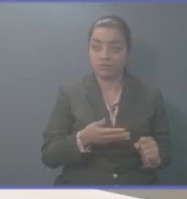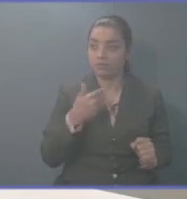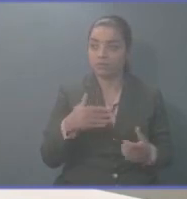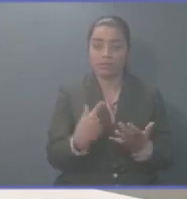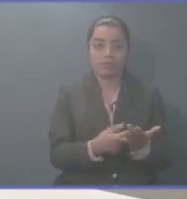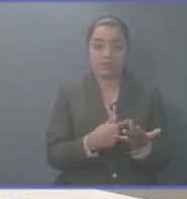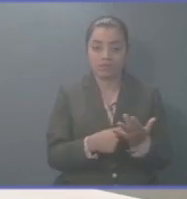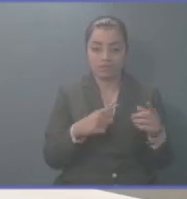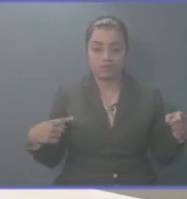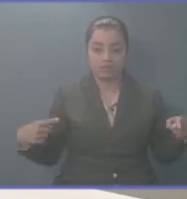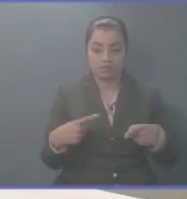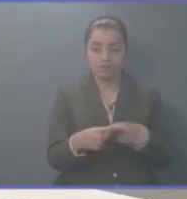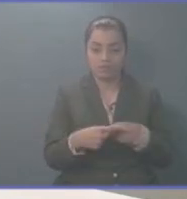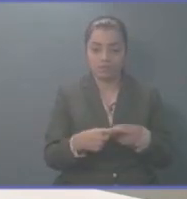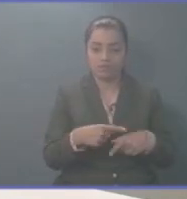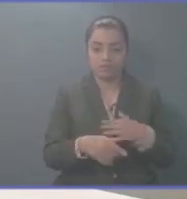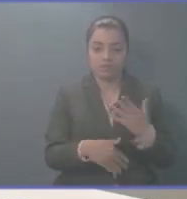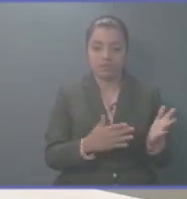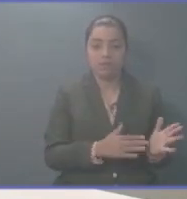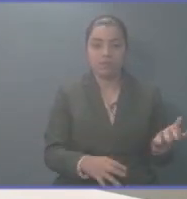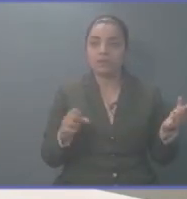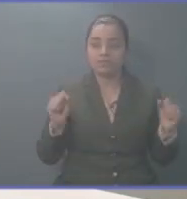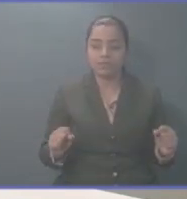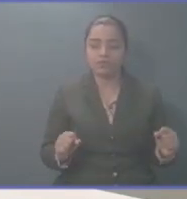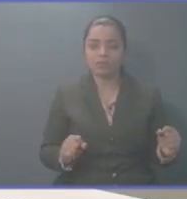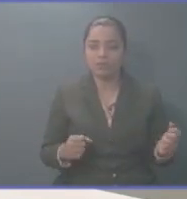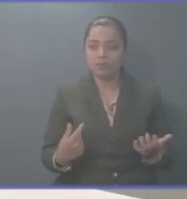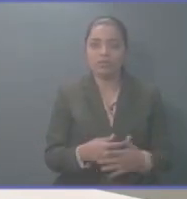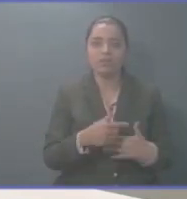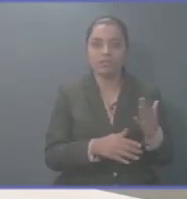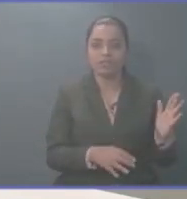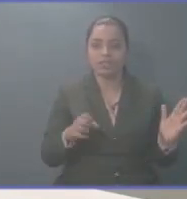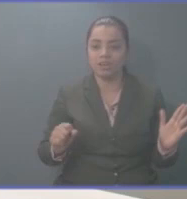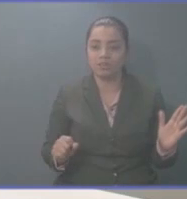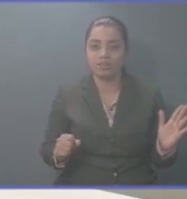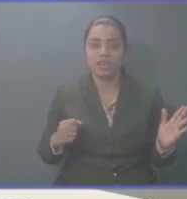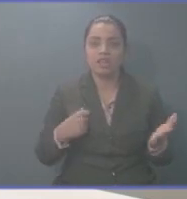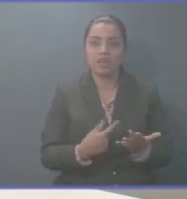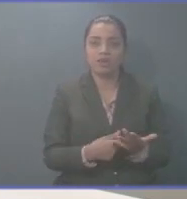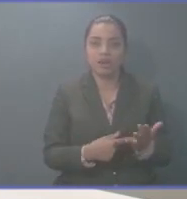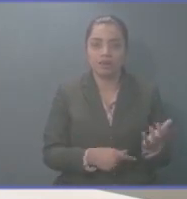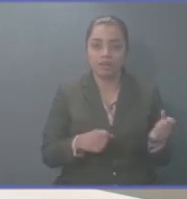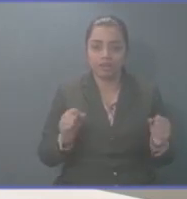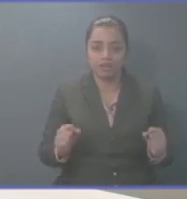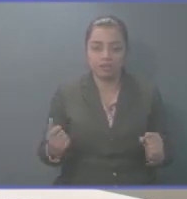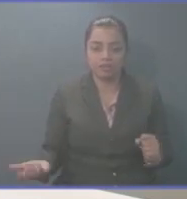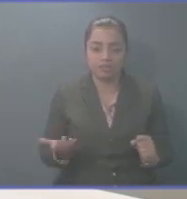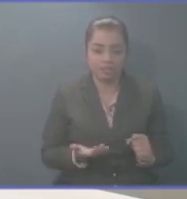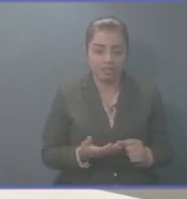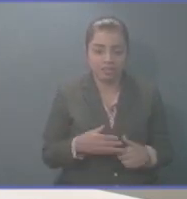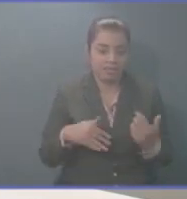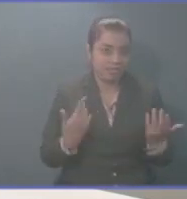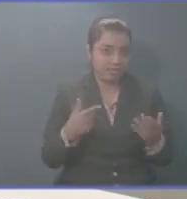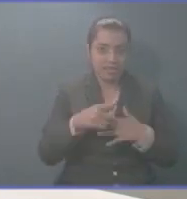diametralmente opuestos. Entonces, por eso es que yo no acepto que te metan en un mismo huacal y generalicen que